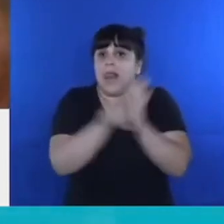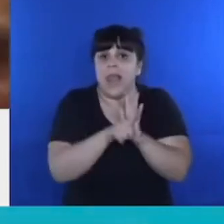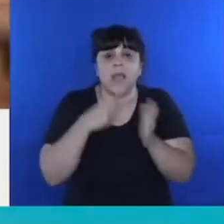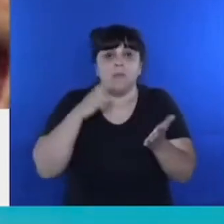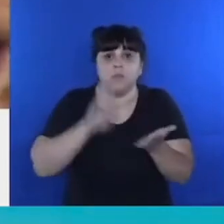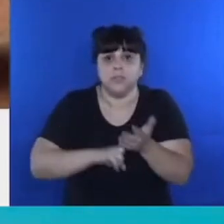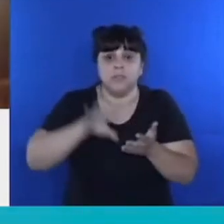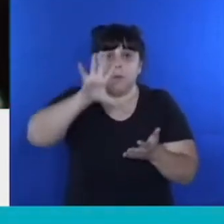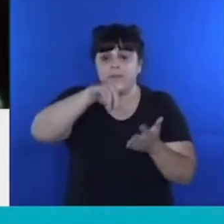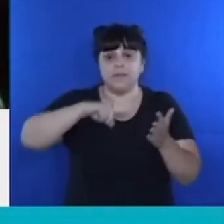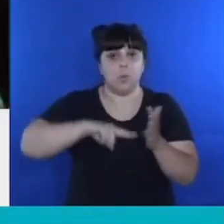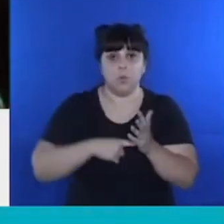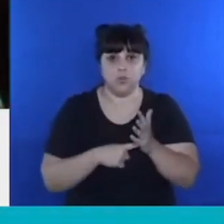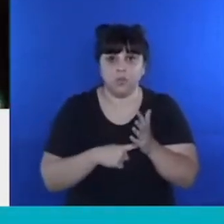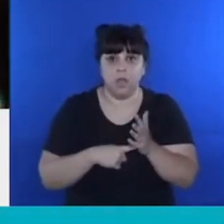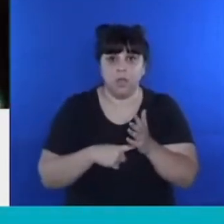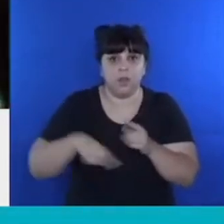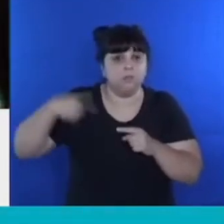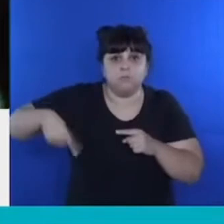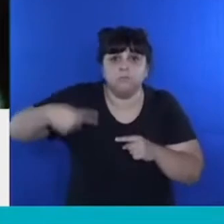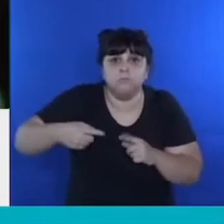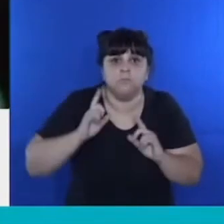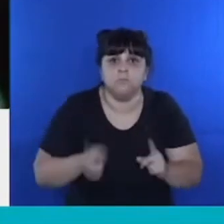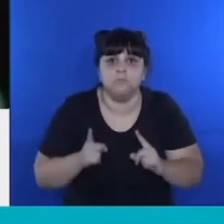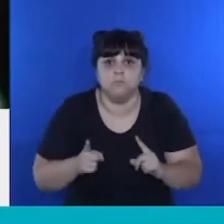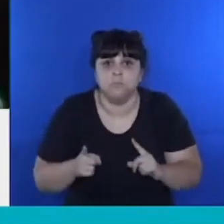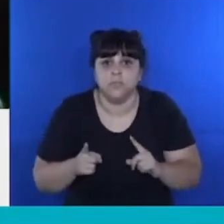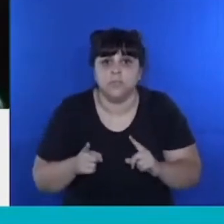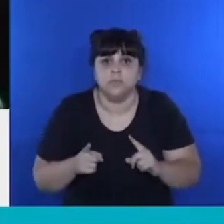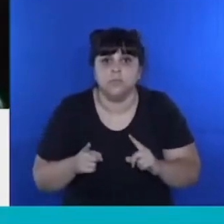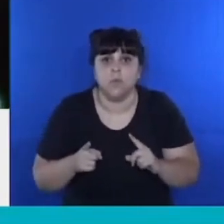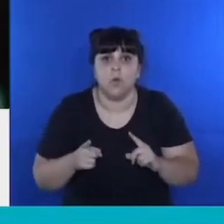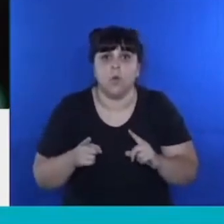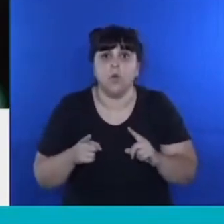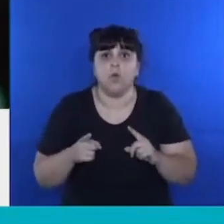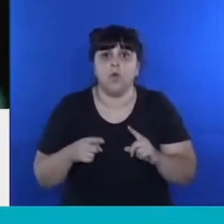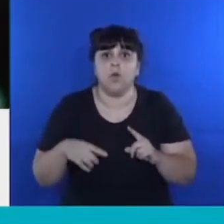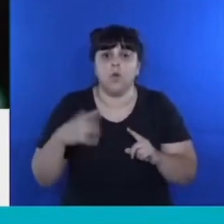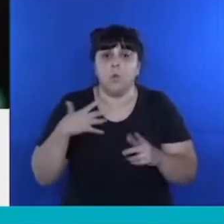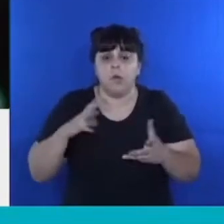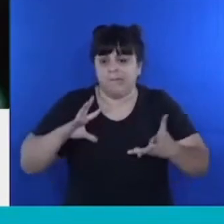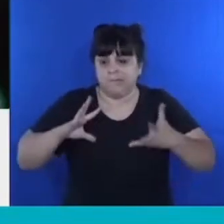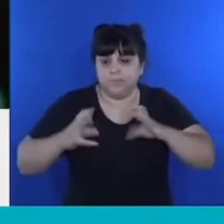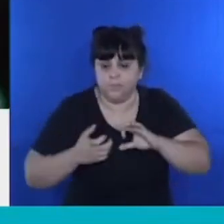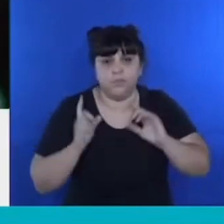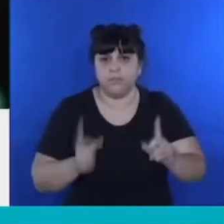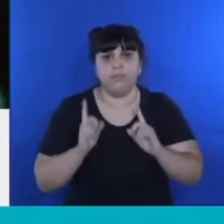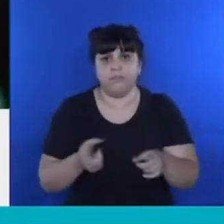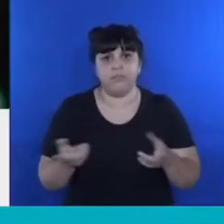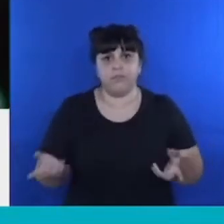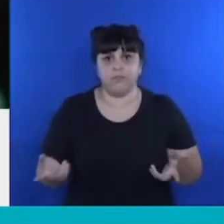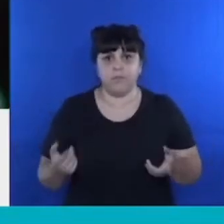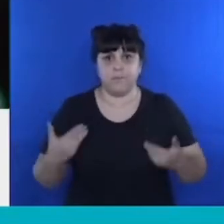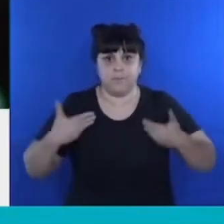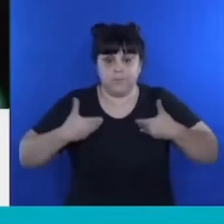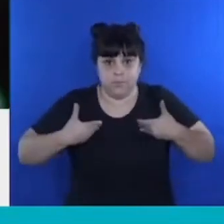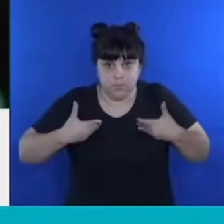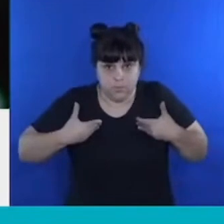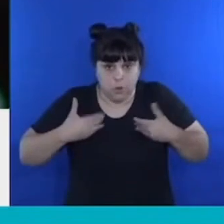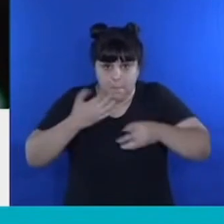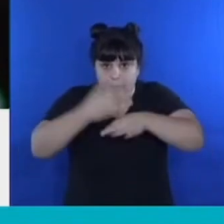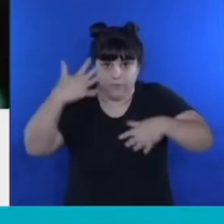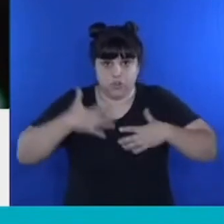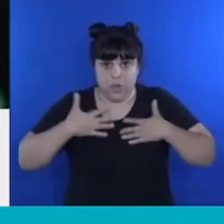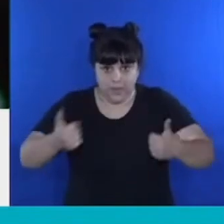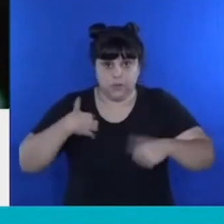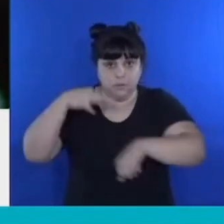la provincia de Buenos Aires sigue siendo fuertemente regresiva. Yo soy profesional de la